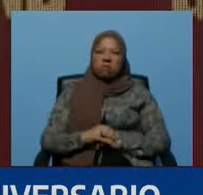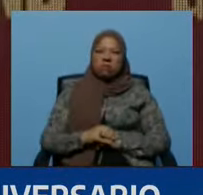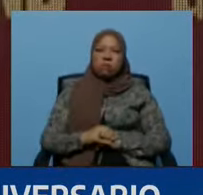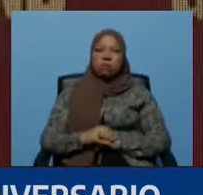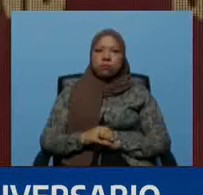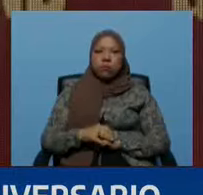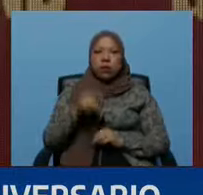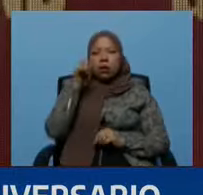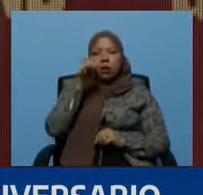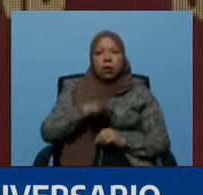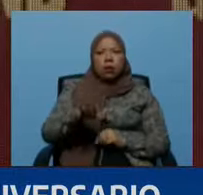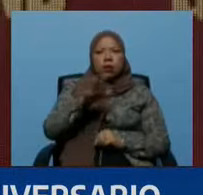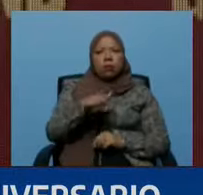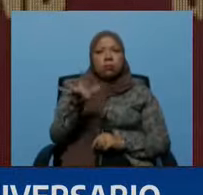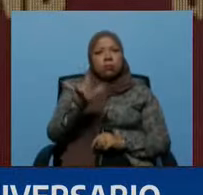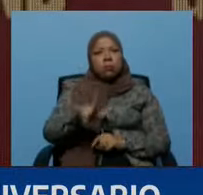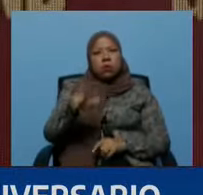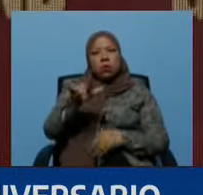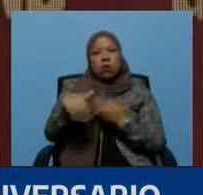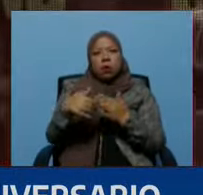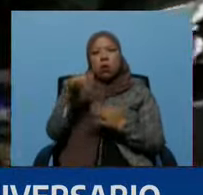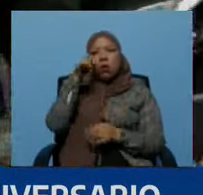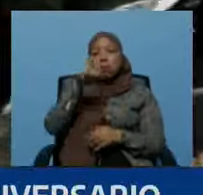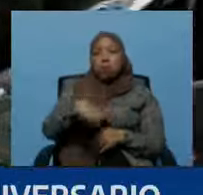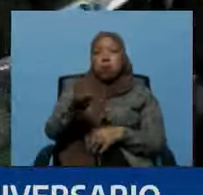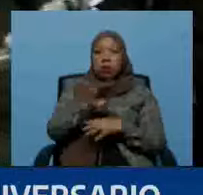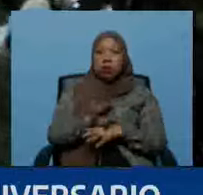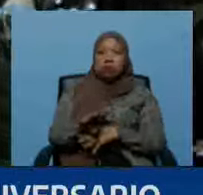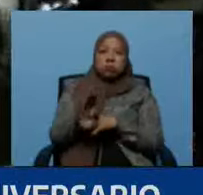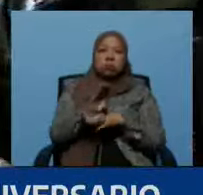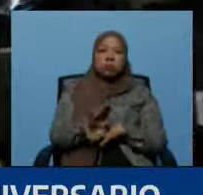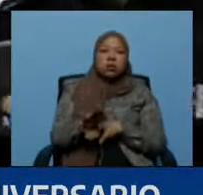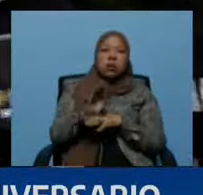Y que el pueblo los quiera y ustedes quieran al pueblo y lo protejan.